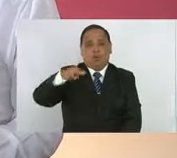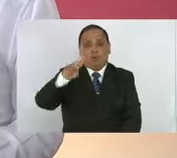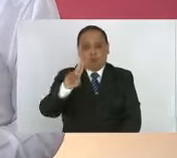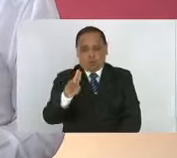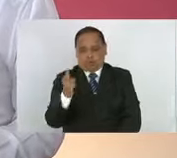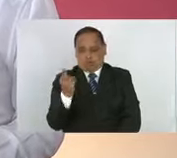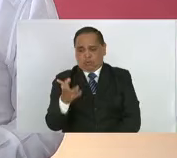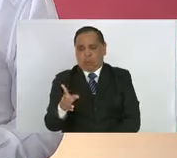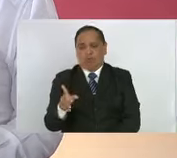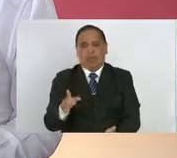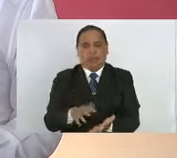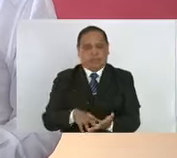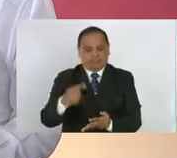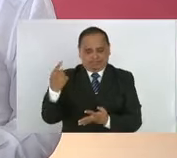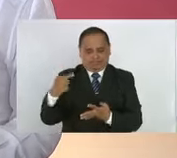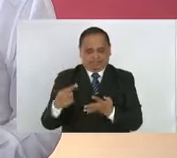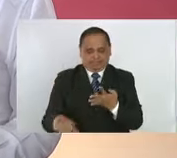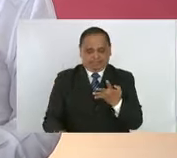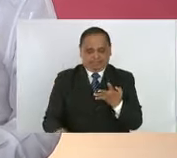se gana.